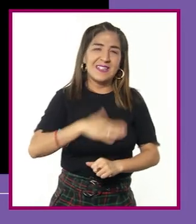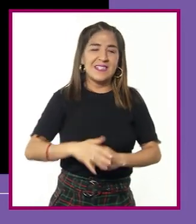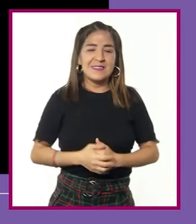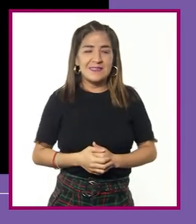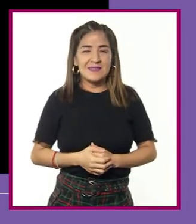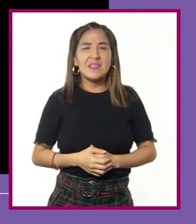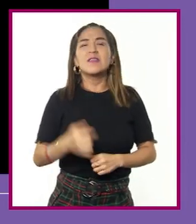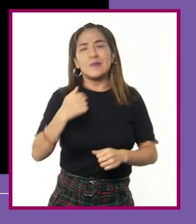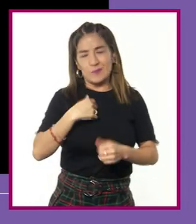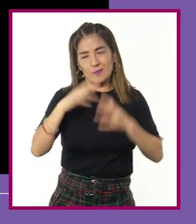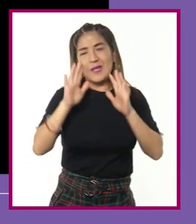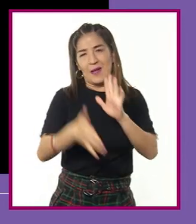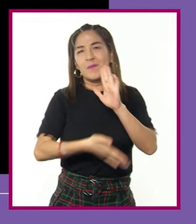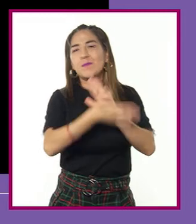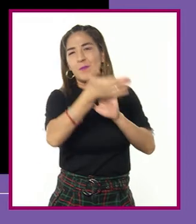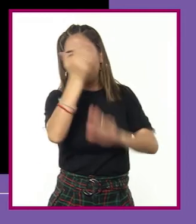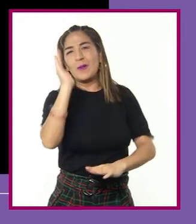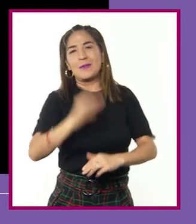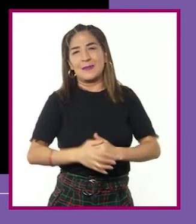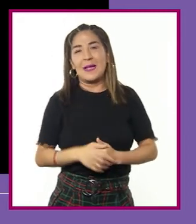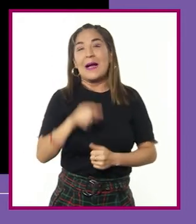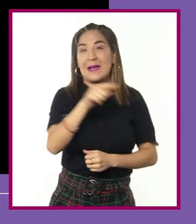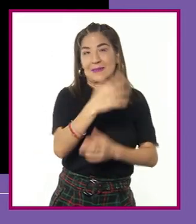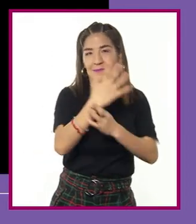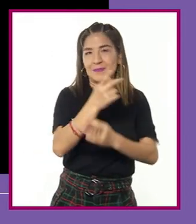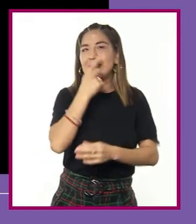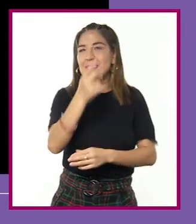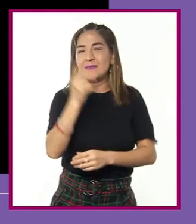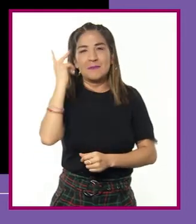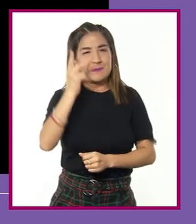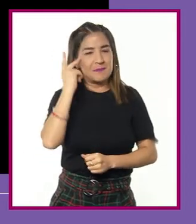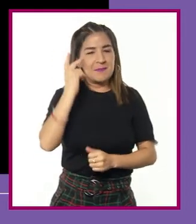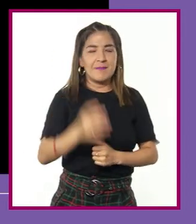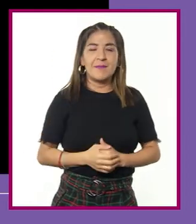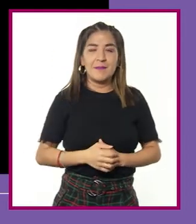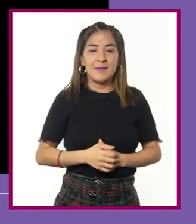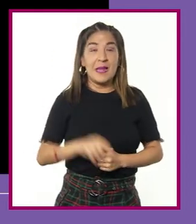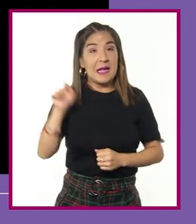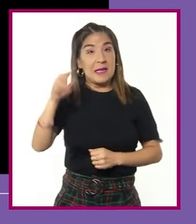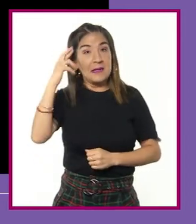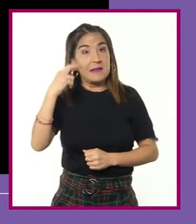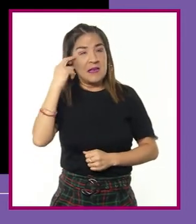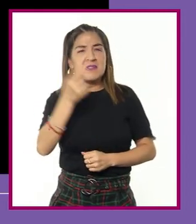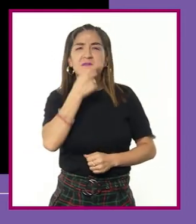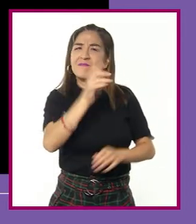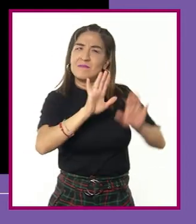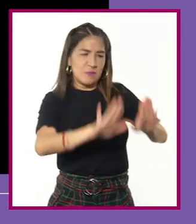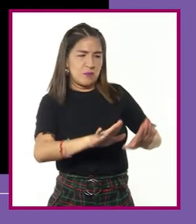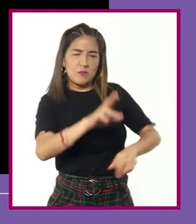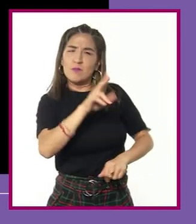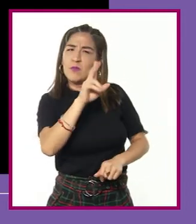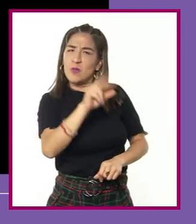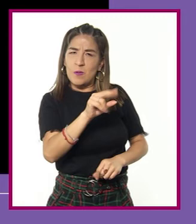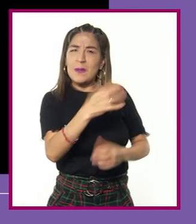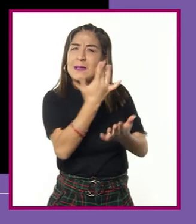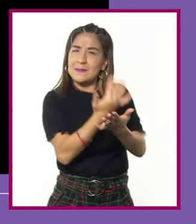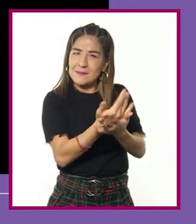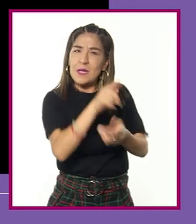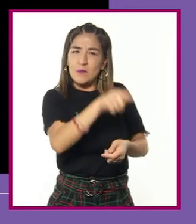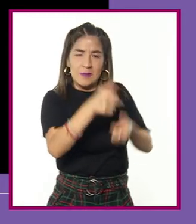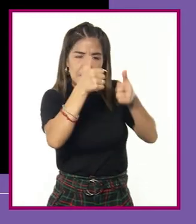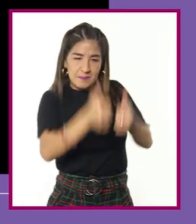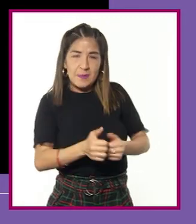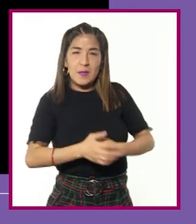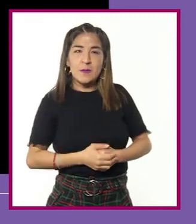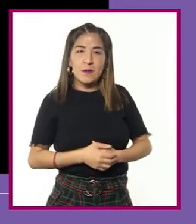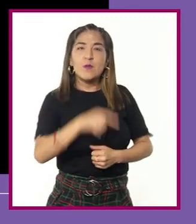Creo que partiré, dijo entonces el Principito. No, espera, quédate. Te nombraré